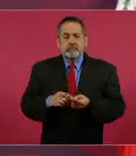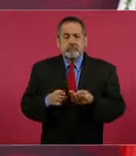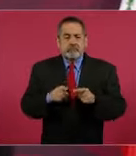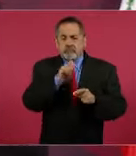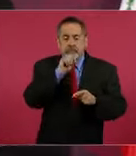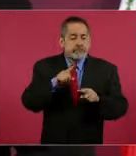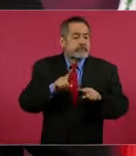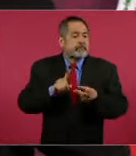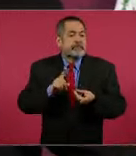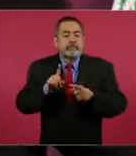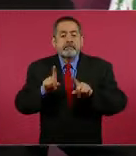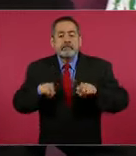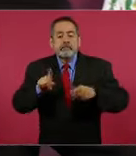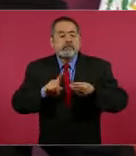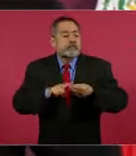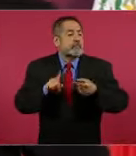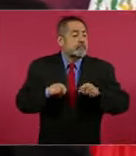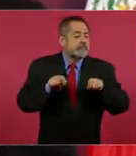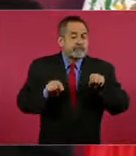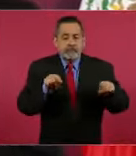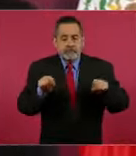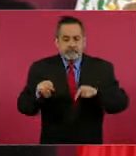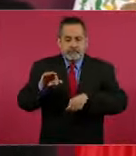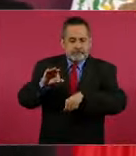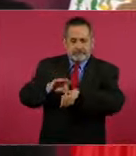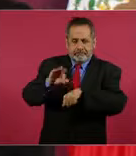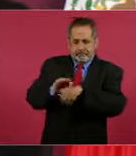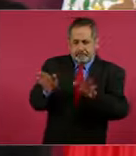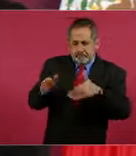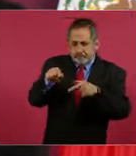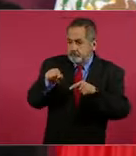ubicación de la farmacia,